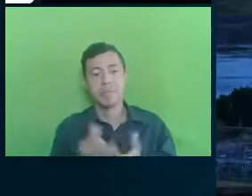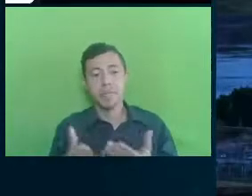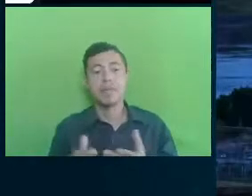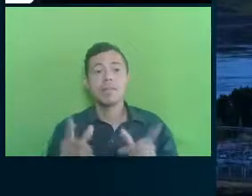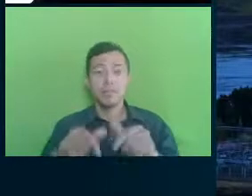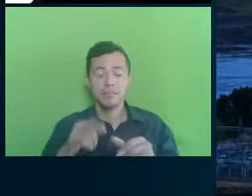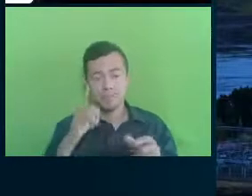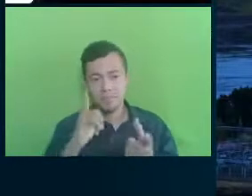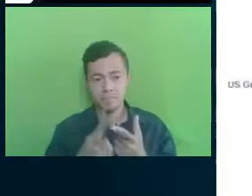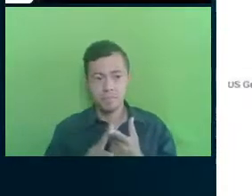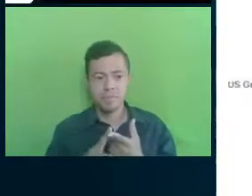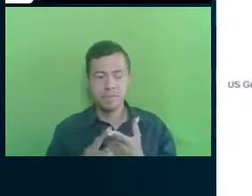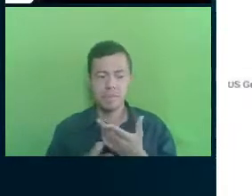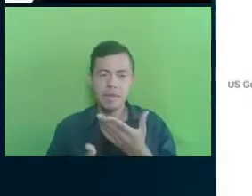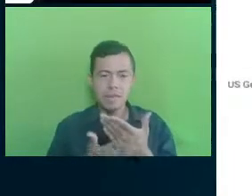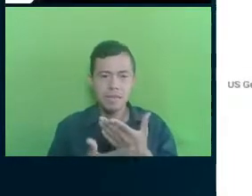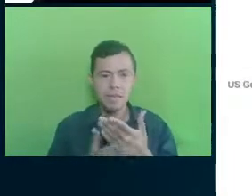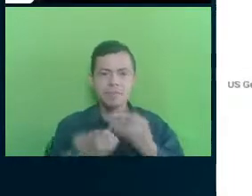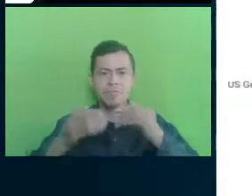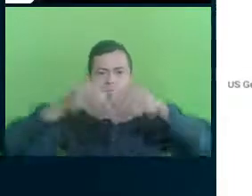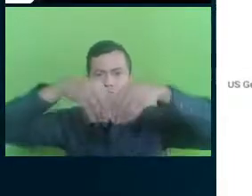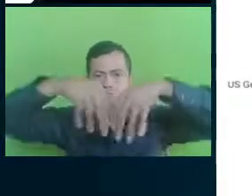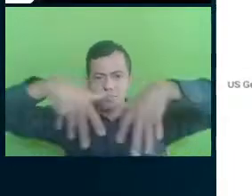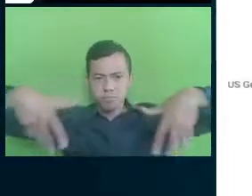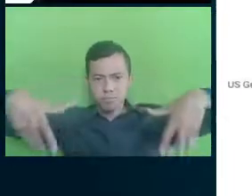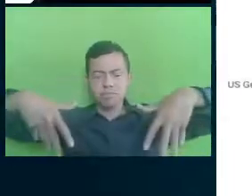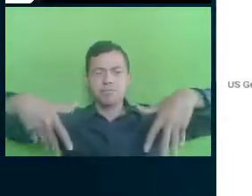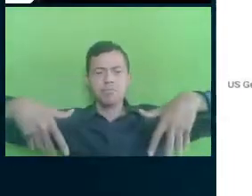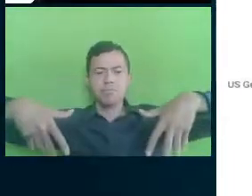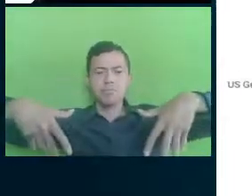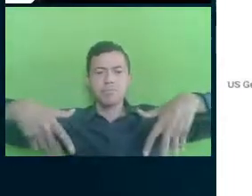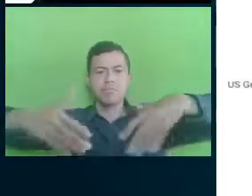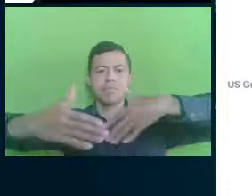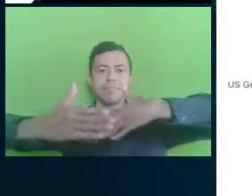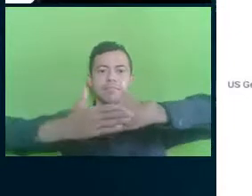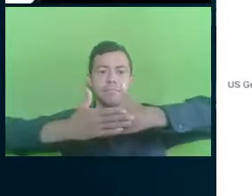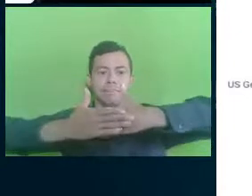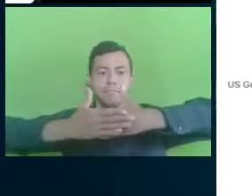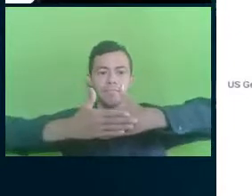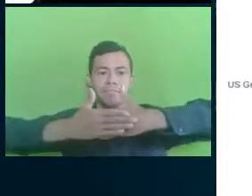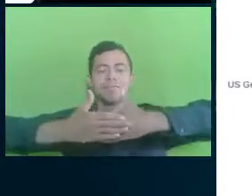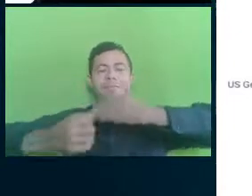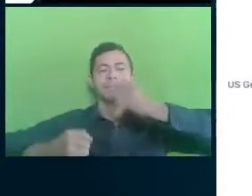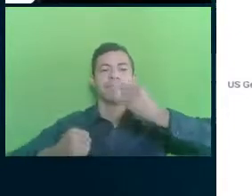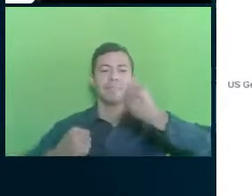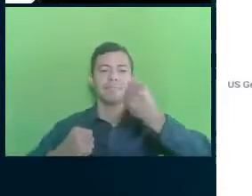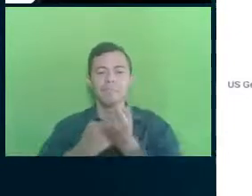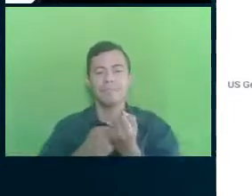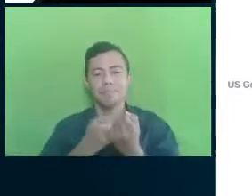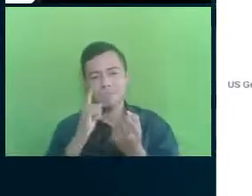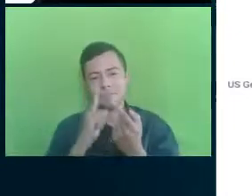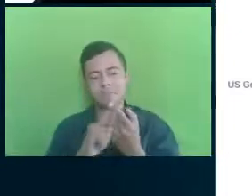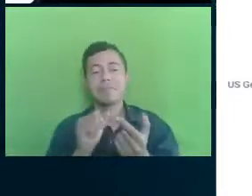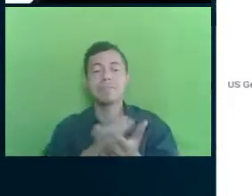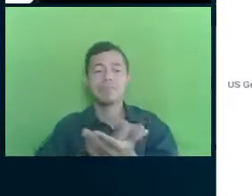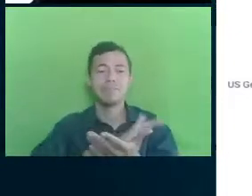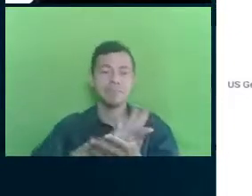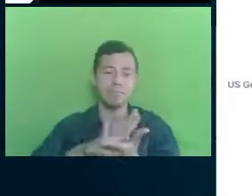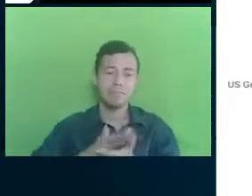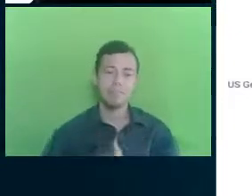toda la infraestructura para poder soportar esos productos que son gratuitos y esos productos que también son